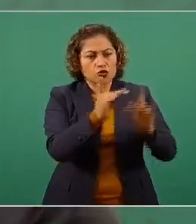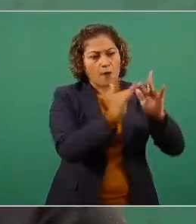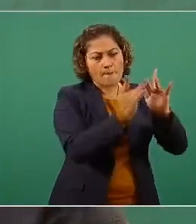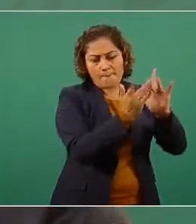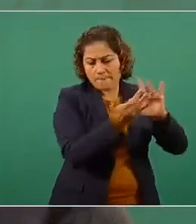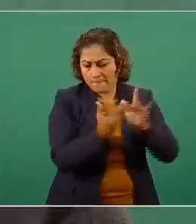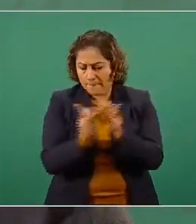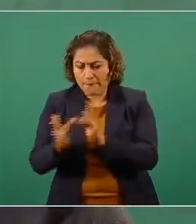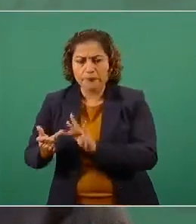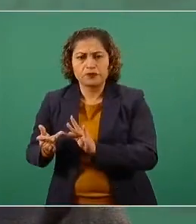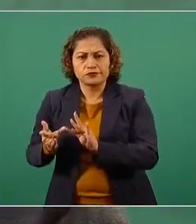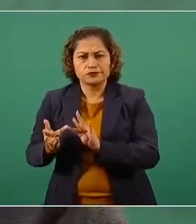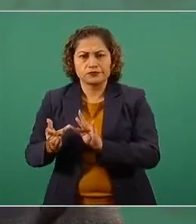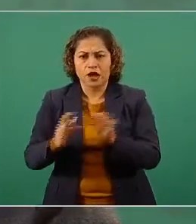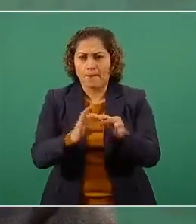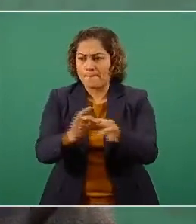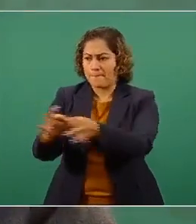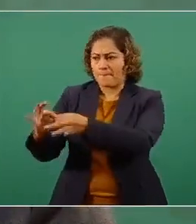integral,